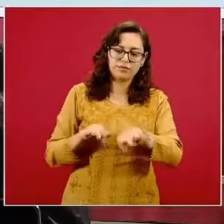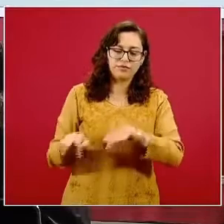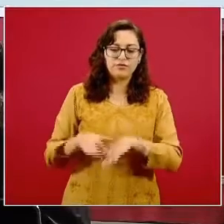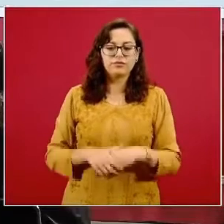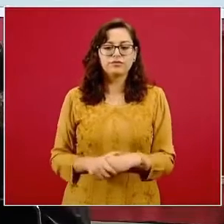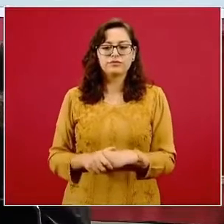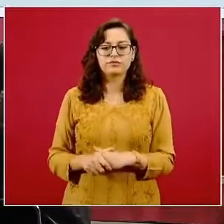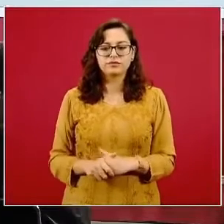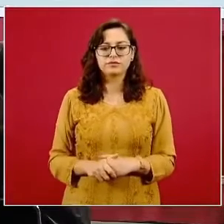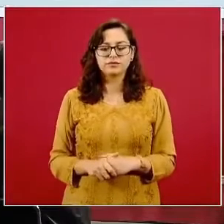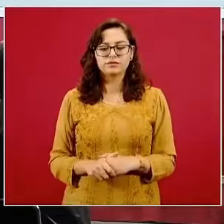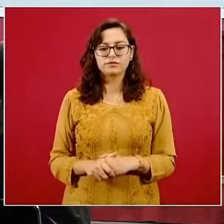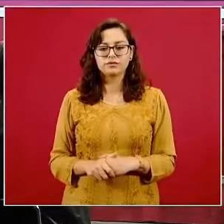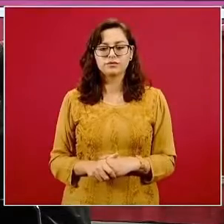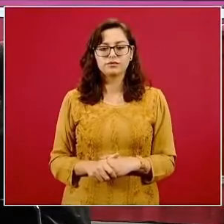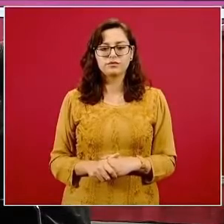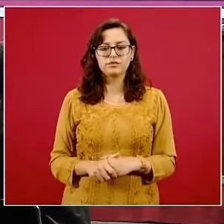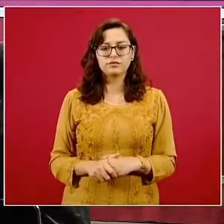sigue, por favor.